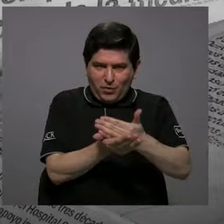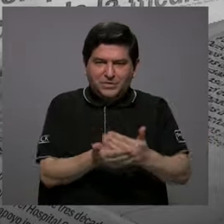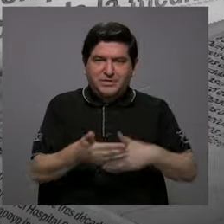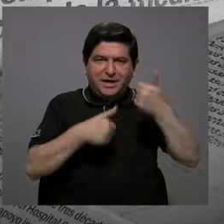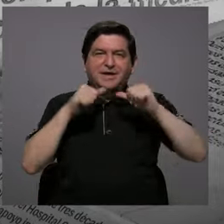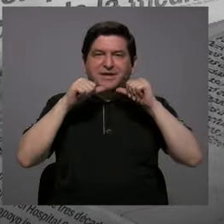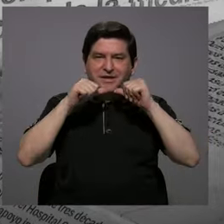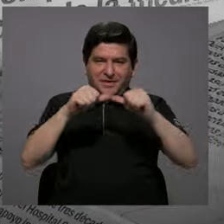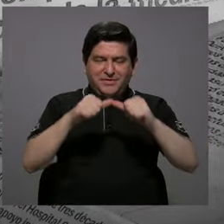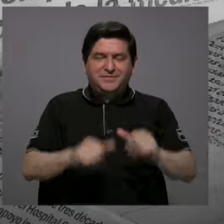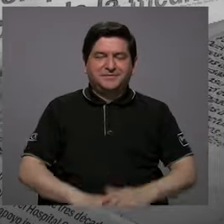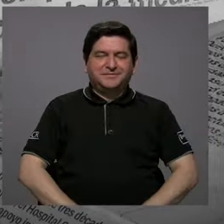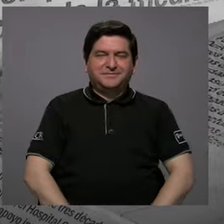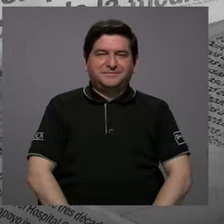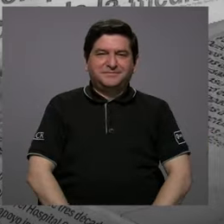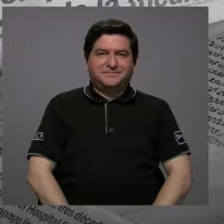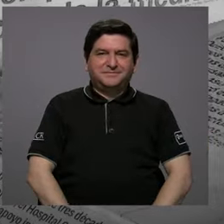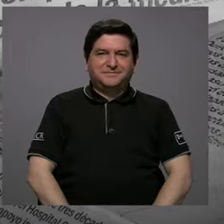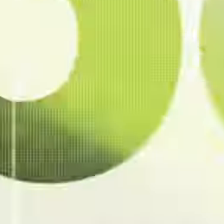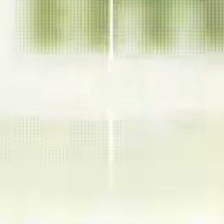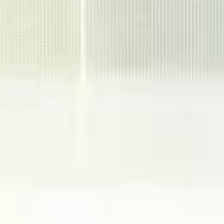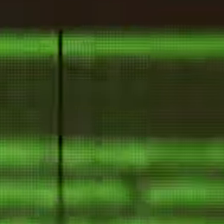enseguida continuamos con